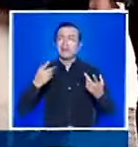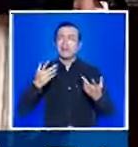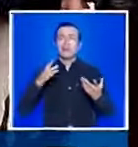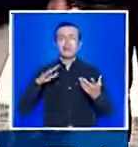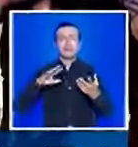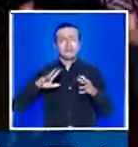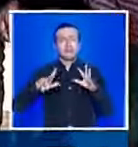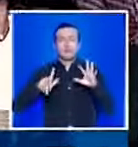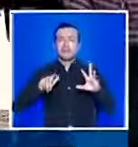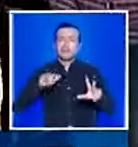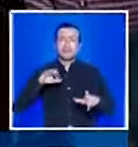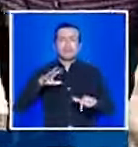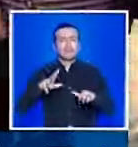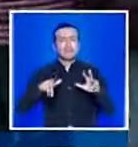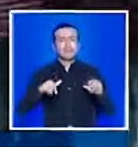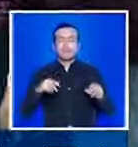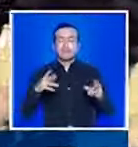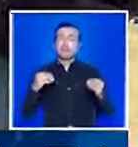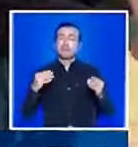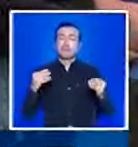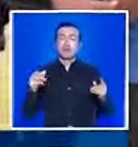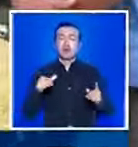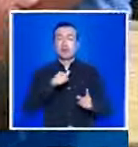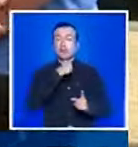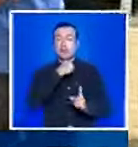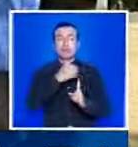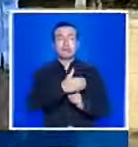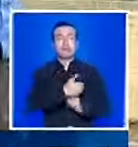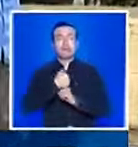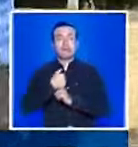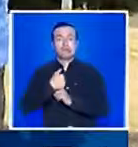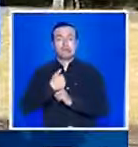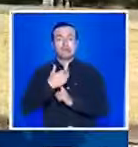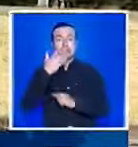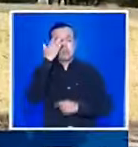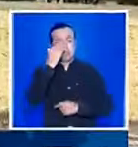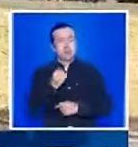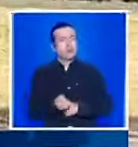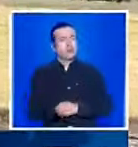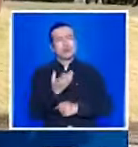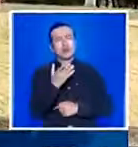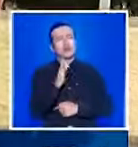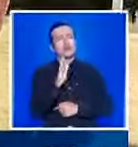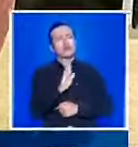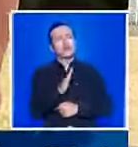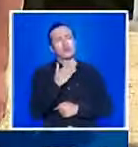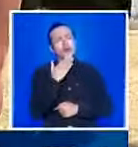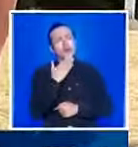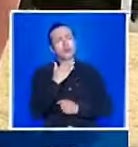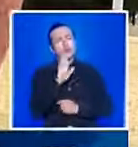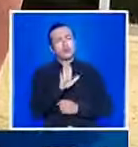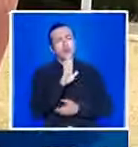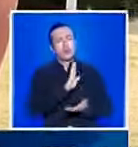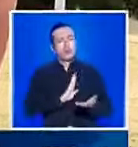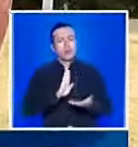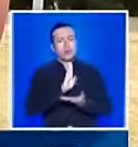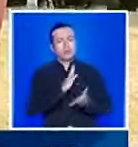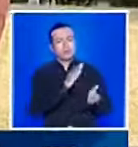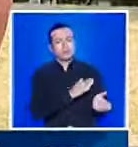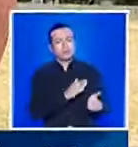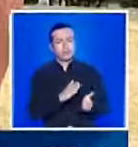que ocurran incluso los asaltos, los secuestros. Vecino, muy buenos días. Cuéntenos un poco sobre cómo ustedes, sobre todo como que se